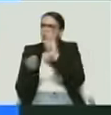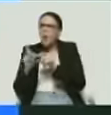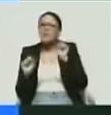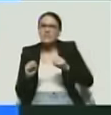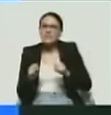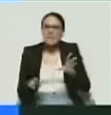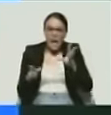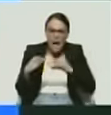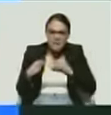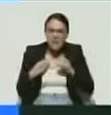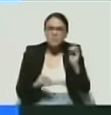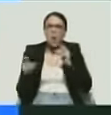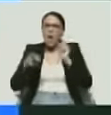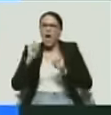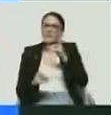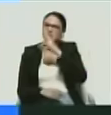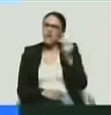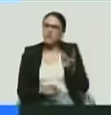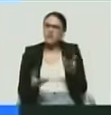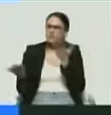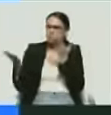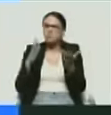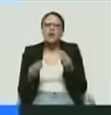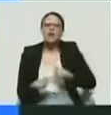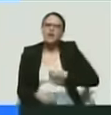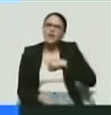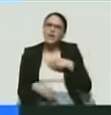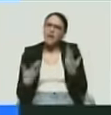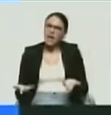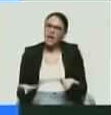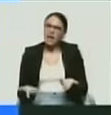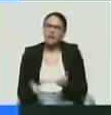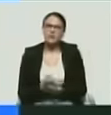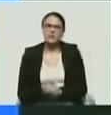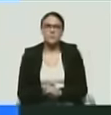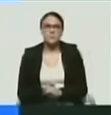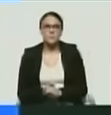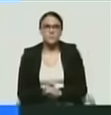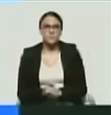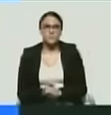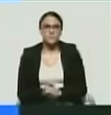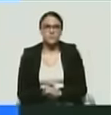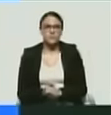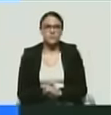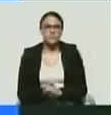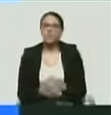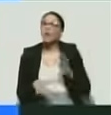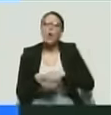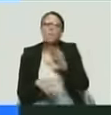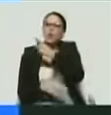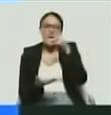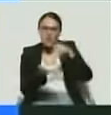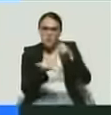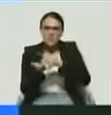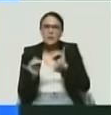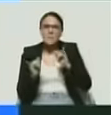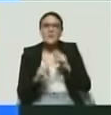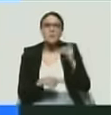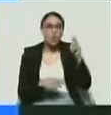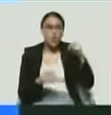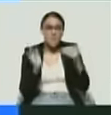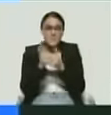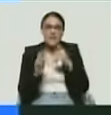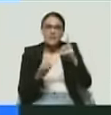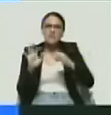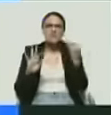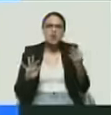igual que estas elecciones presidenciales del año 2024. ¿Por qué no participaron en el año 2018? Porque